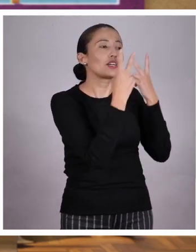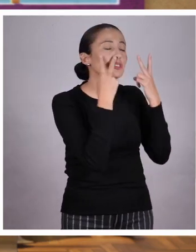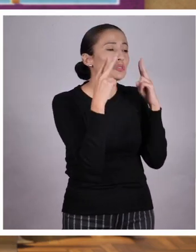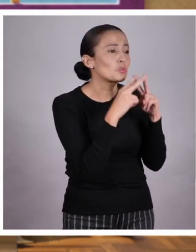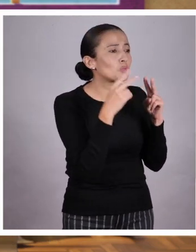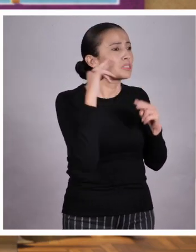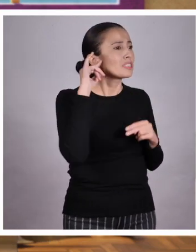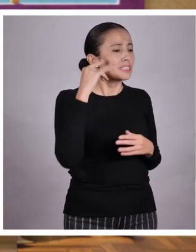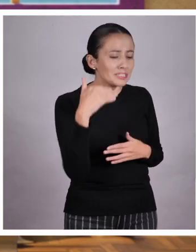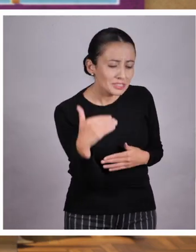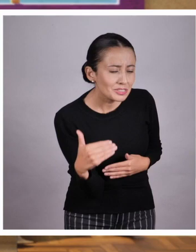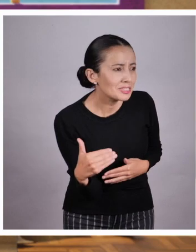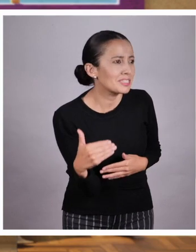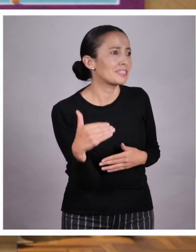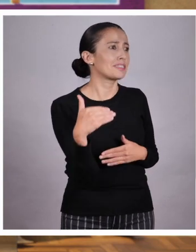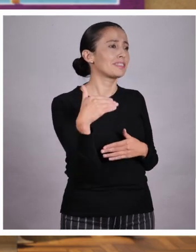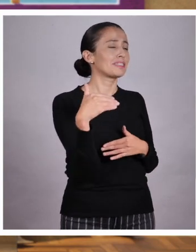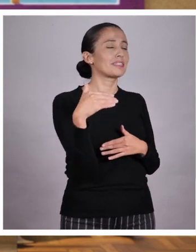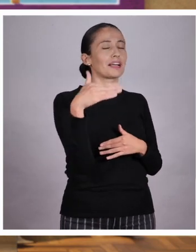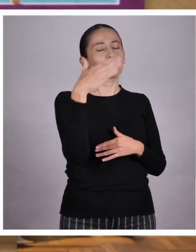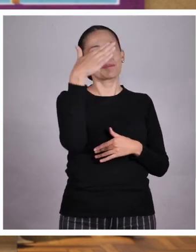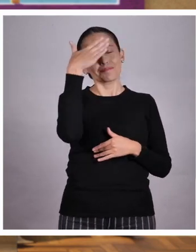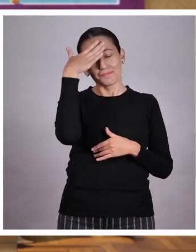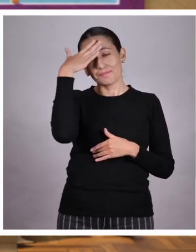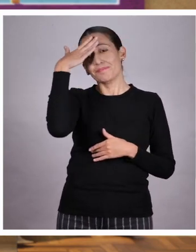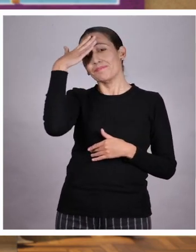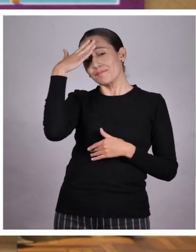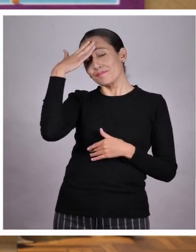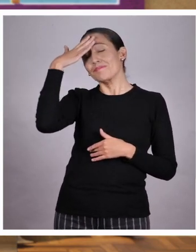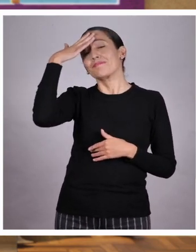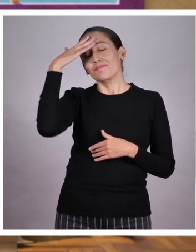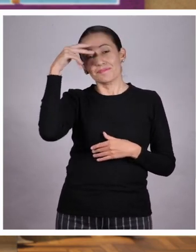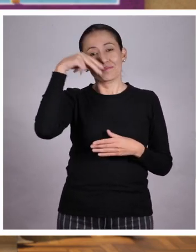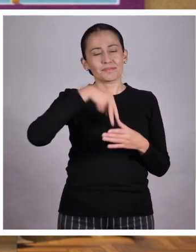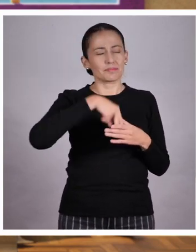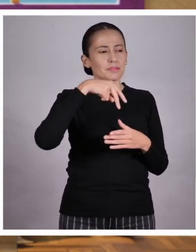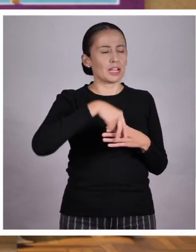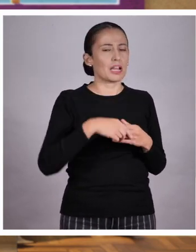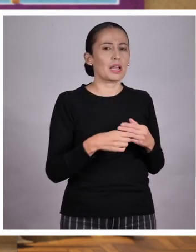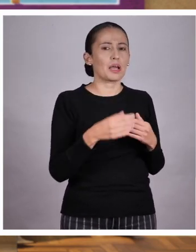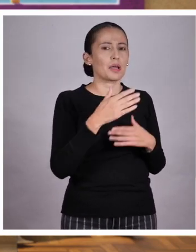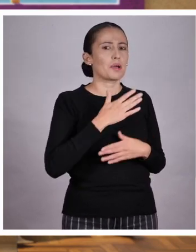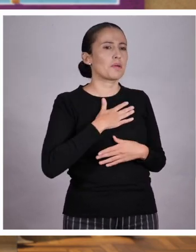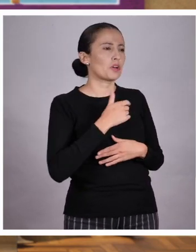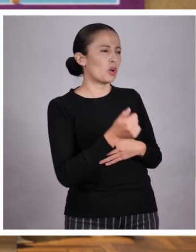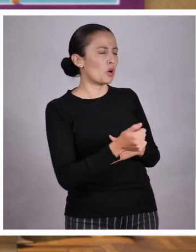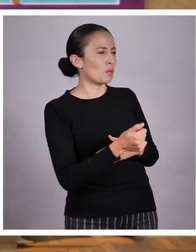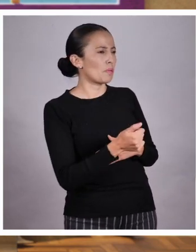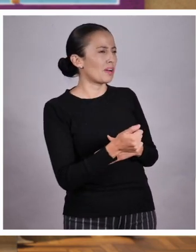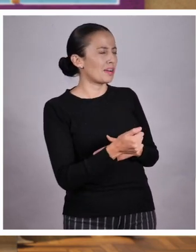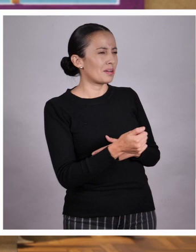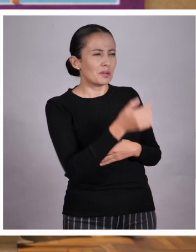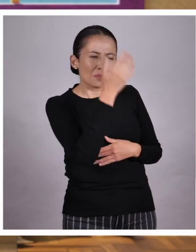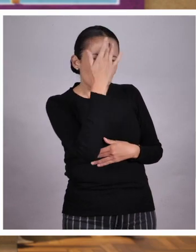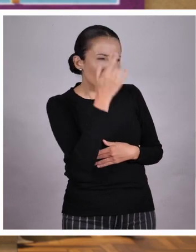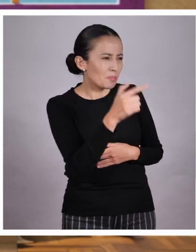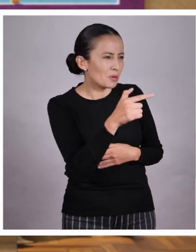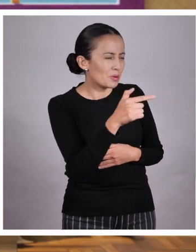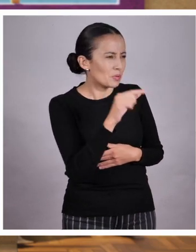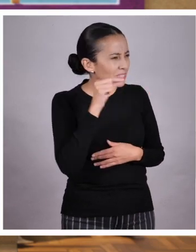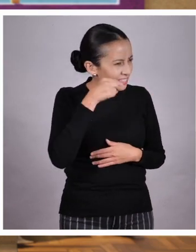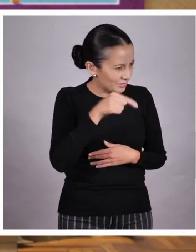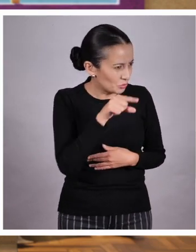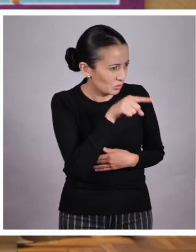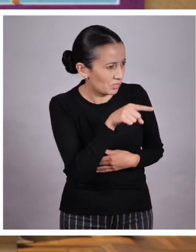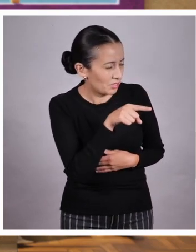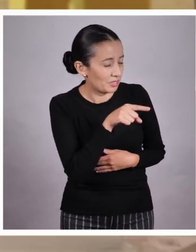eras chiquitita, claro, la nieta de Doña Agus. ¿Y Sí. cómo así por aquí? Y otra cosa, ¿te escuché hablando en